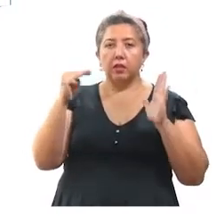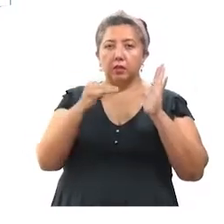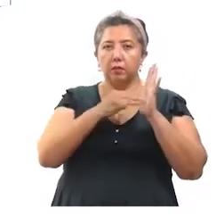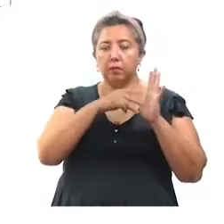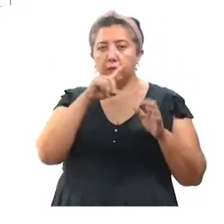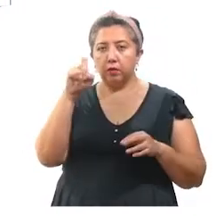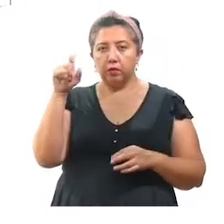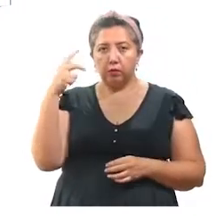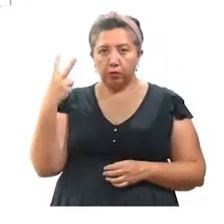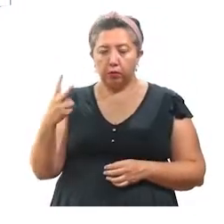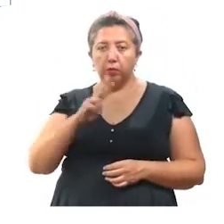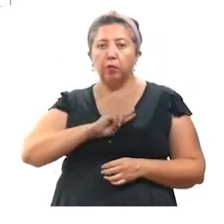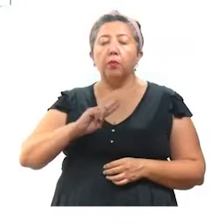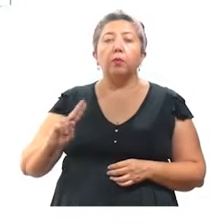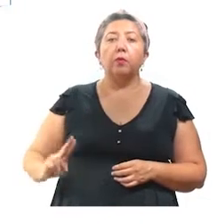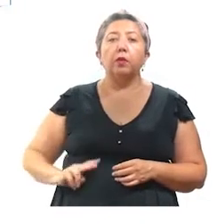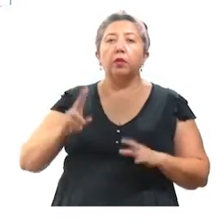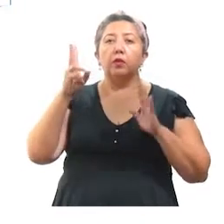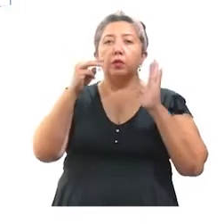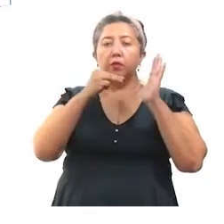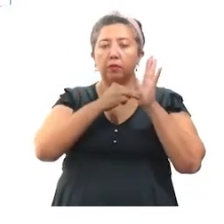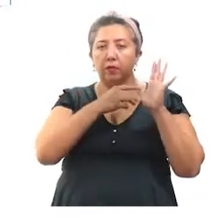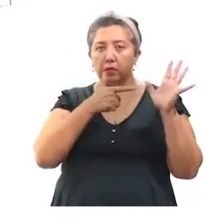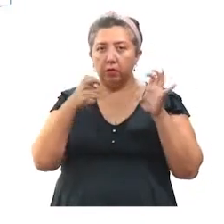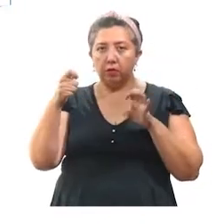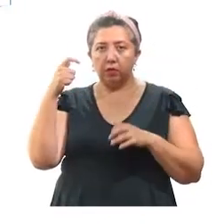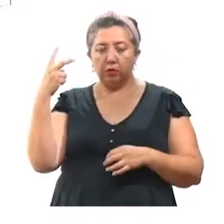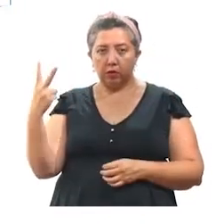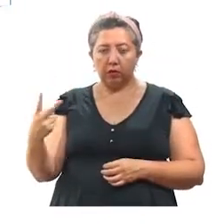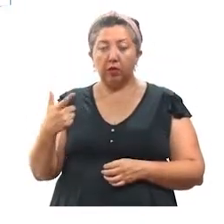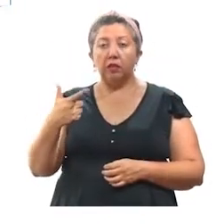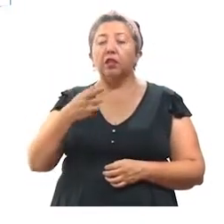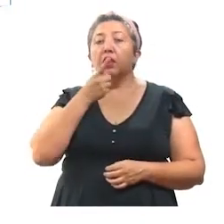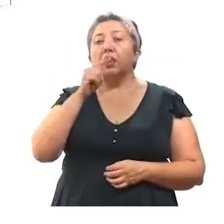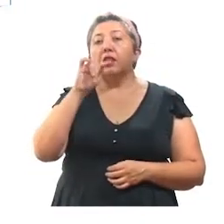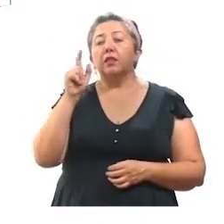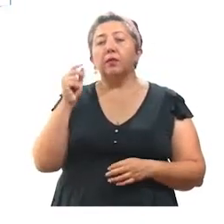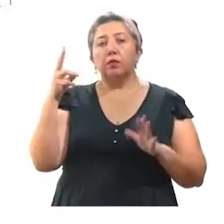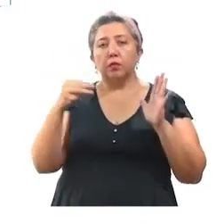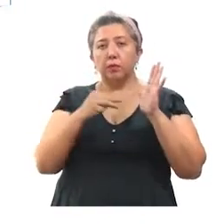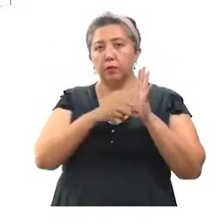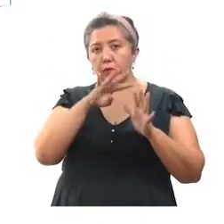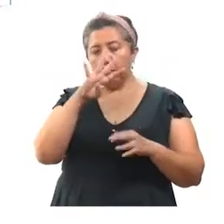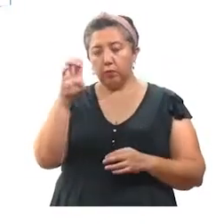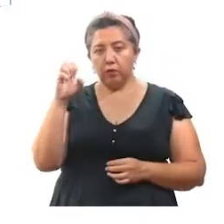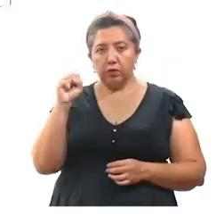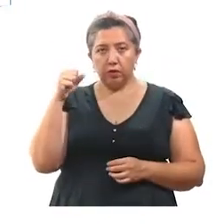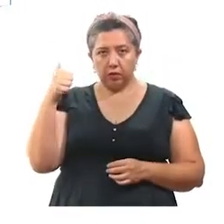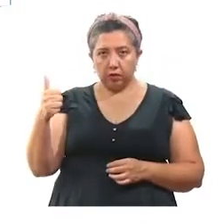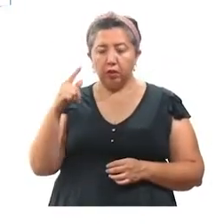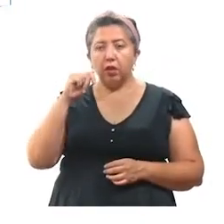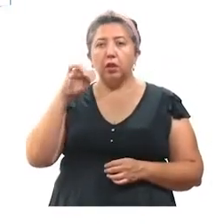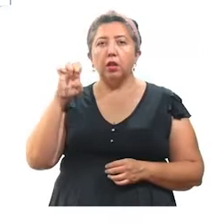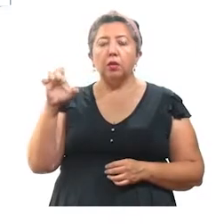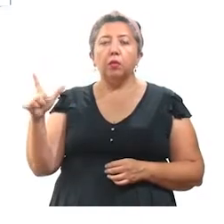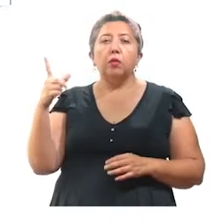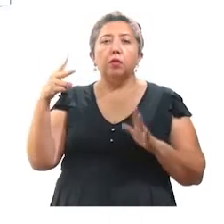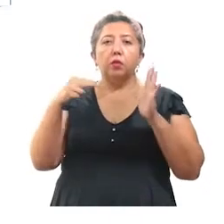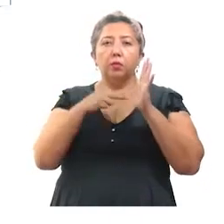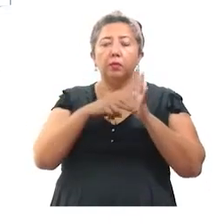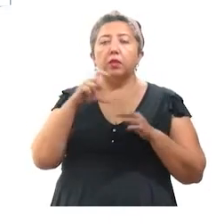3102 un man 2.707 disímil 2.466 ticul